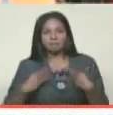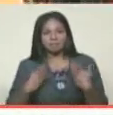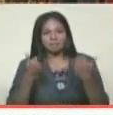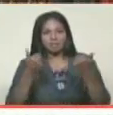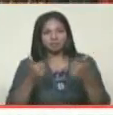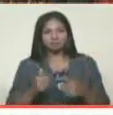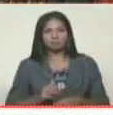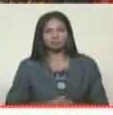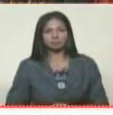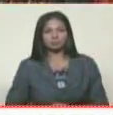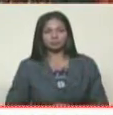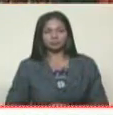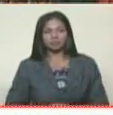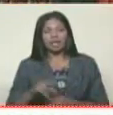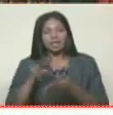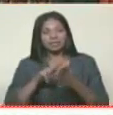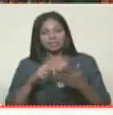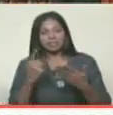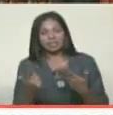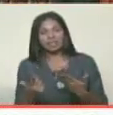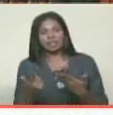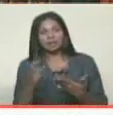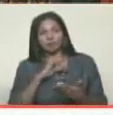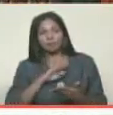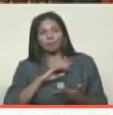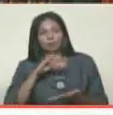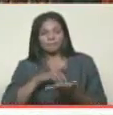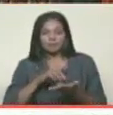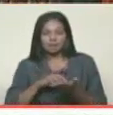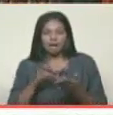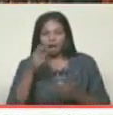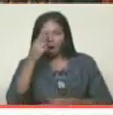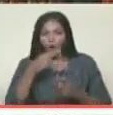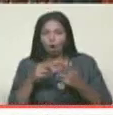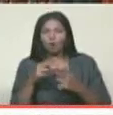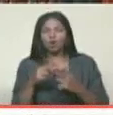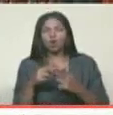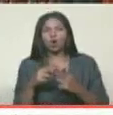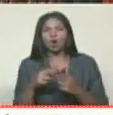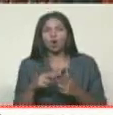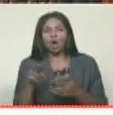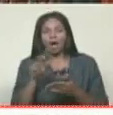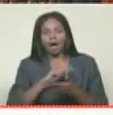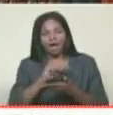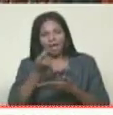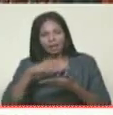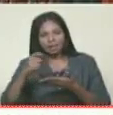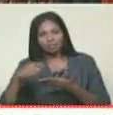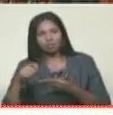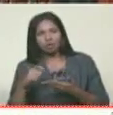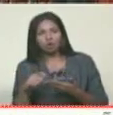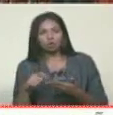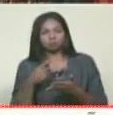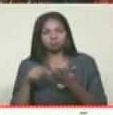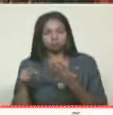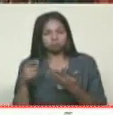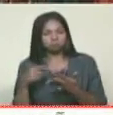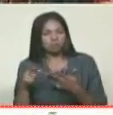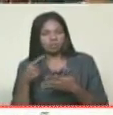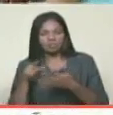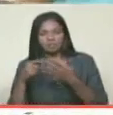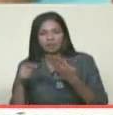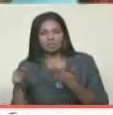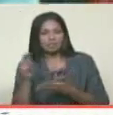Feria Internacional del Libro de Venezuela, su capítulo Miranda, rendirá homenaje a escritores como Juan Pablo Sojo,